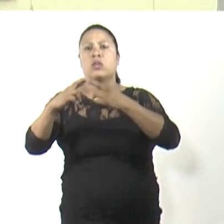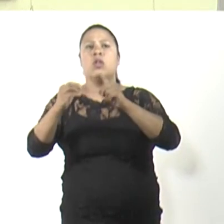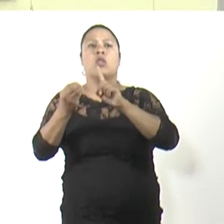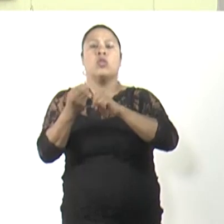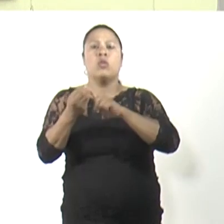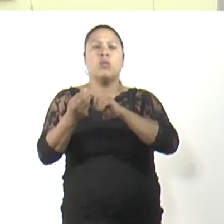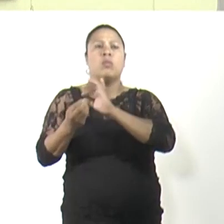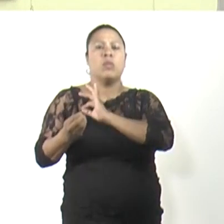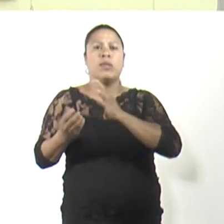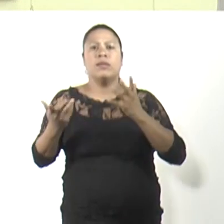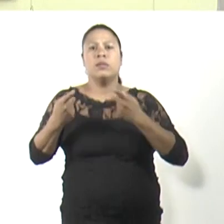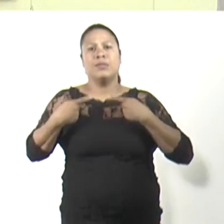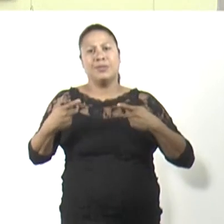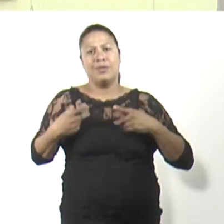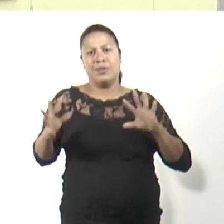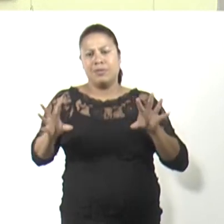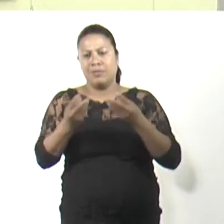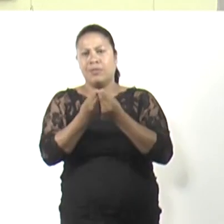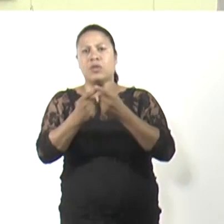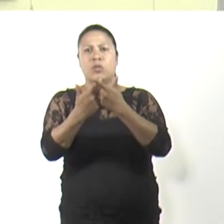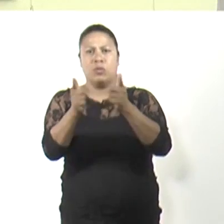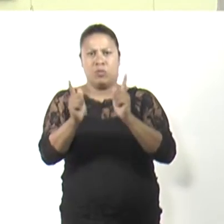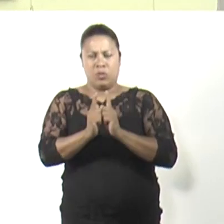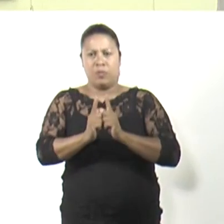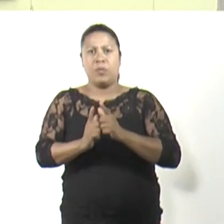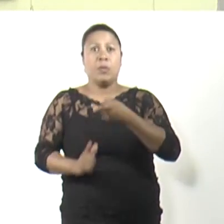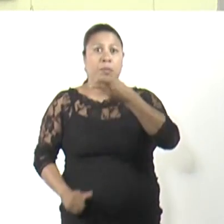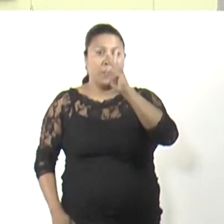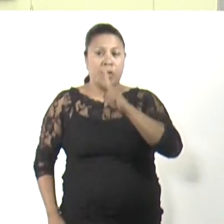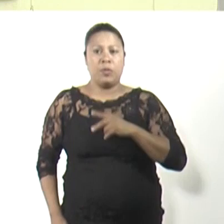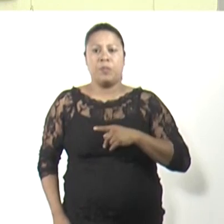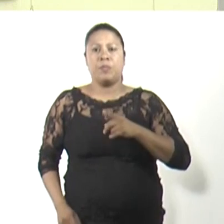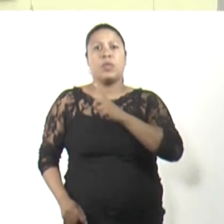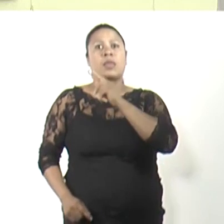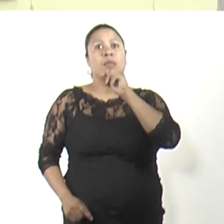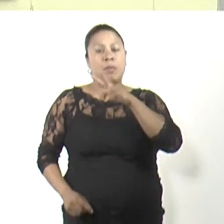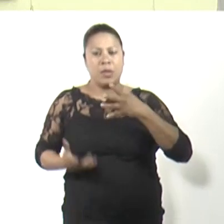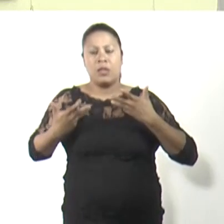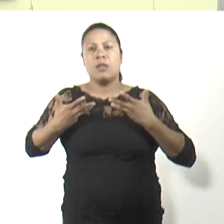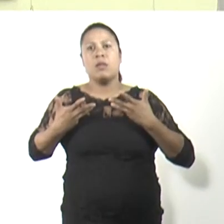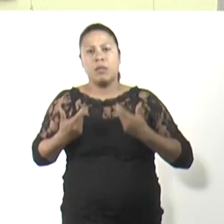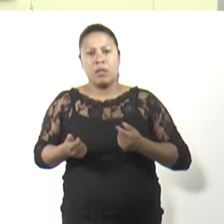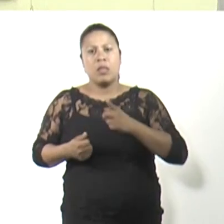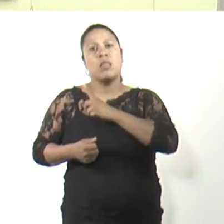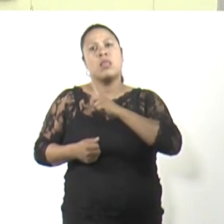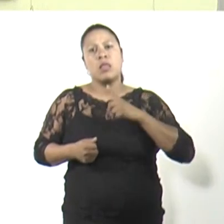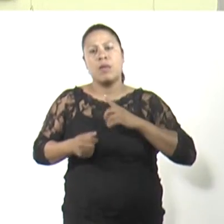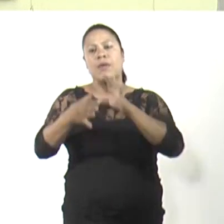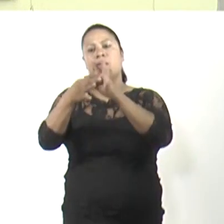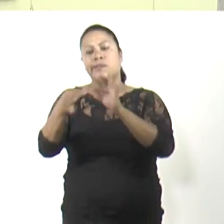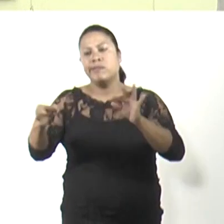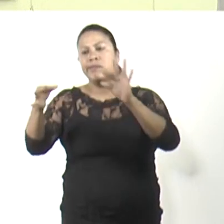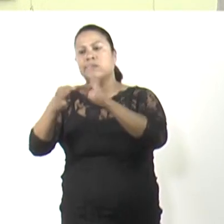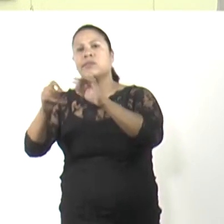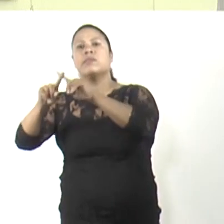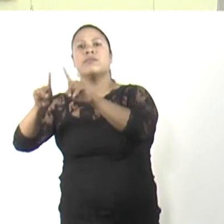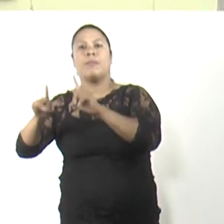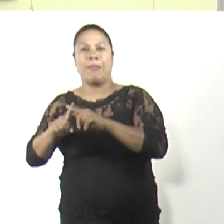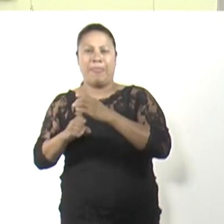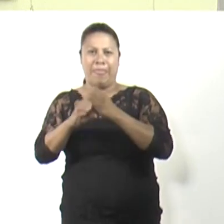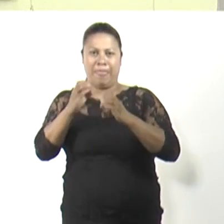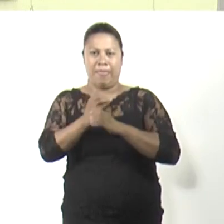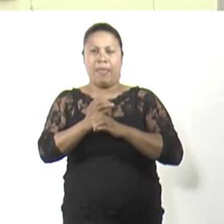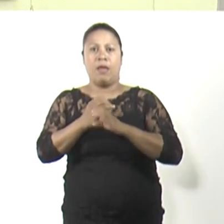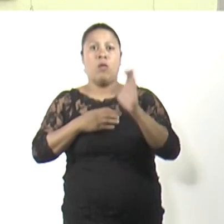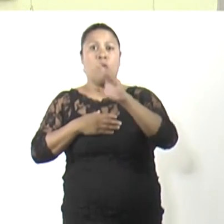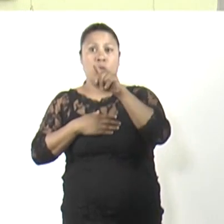interactúan los seres humanos. Pero también la comprensión implica explicar fenómenos. A medida que